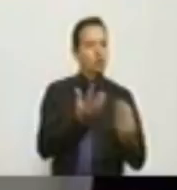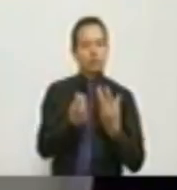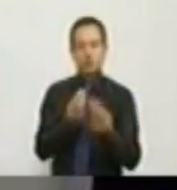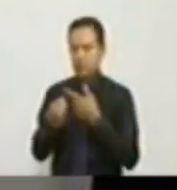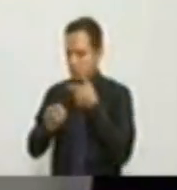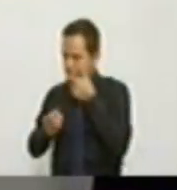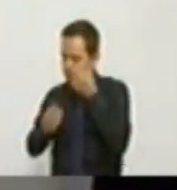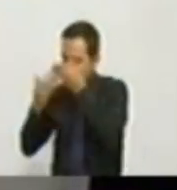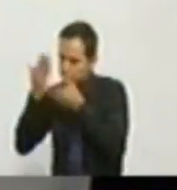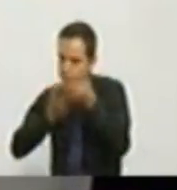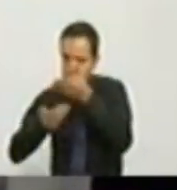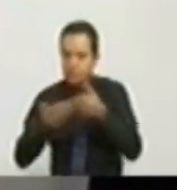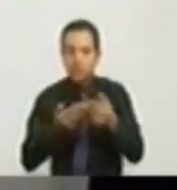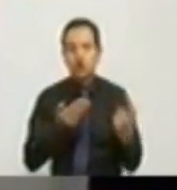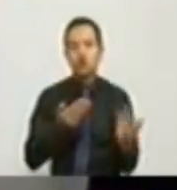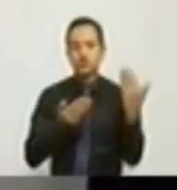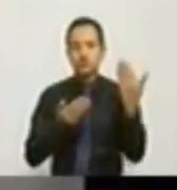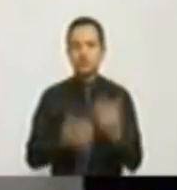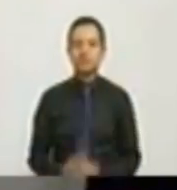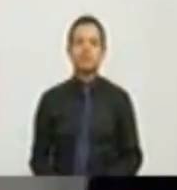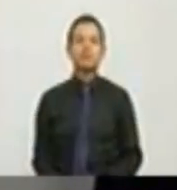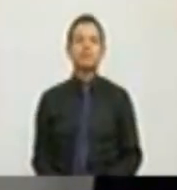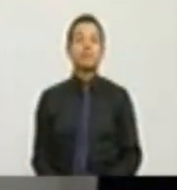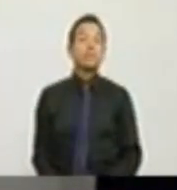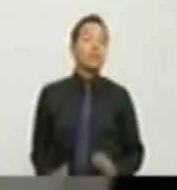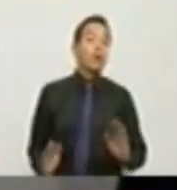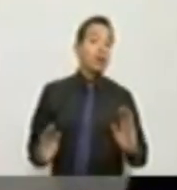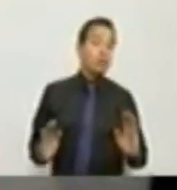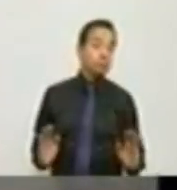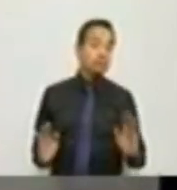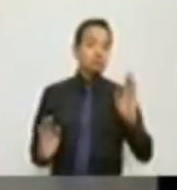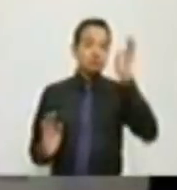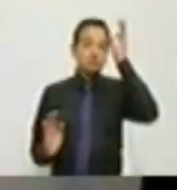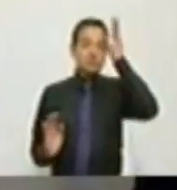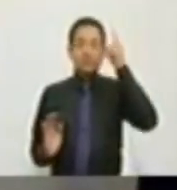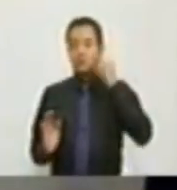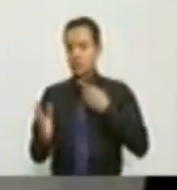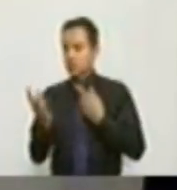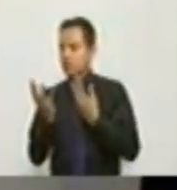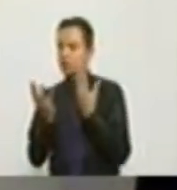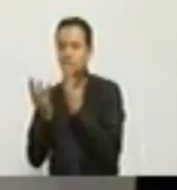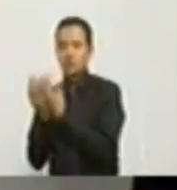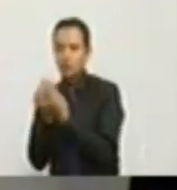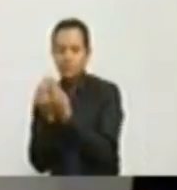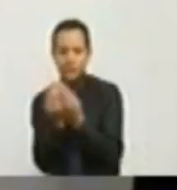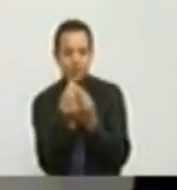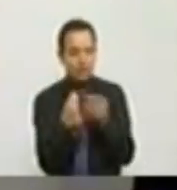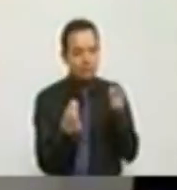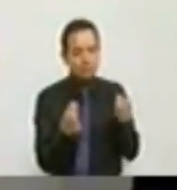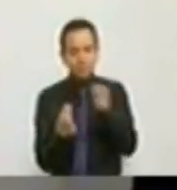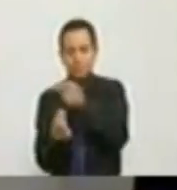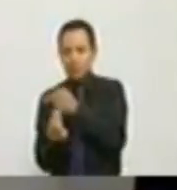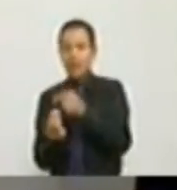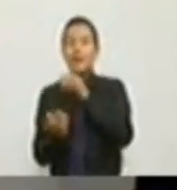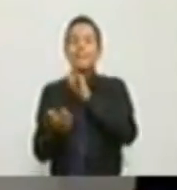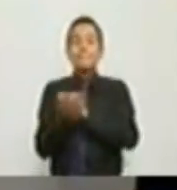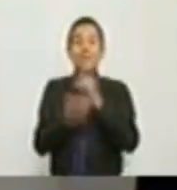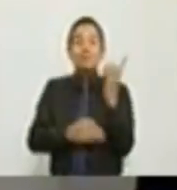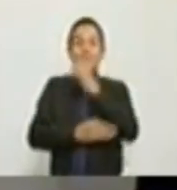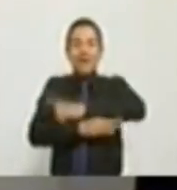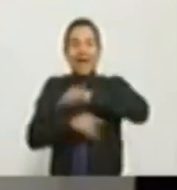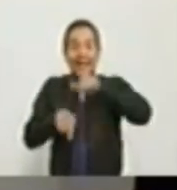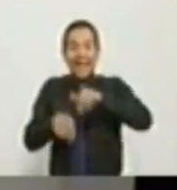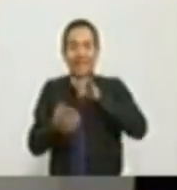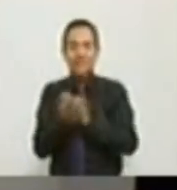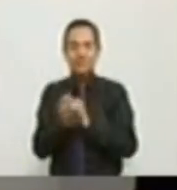hagan una buena labor. ¿Qué tal si pudiéramos tener las comisiones escrutadoras el mismo día de las